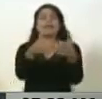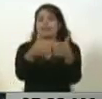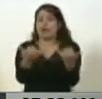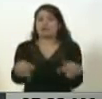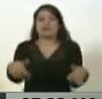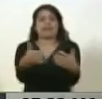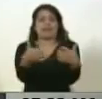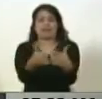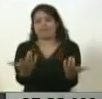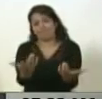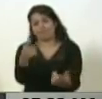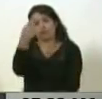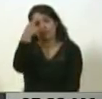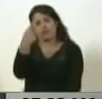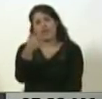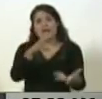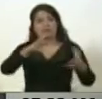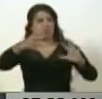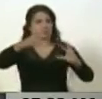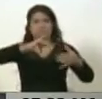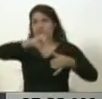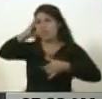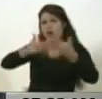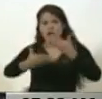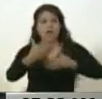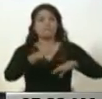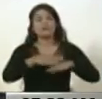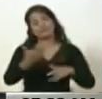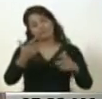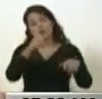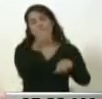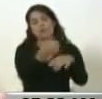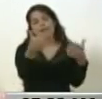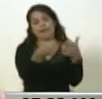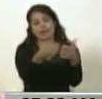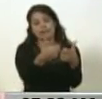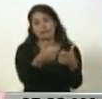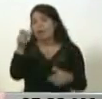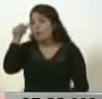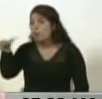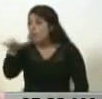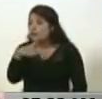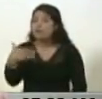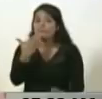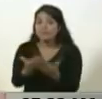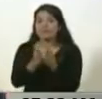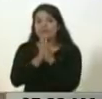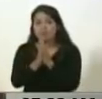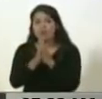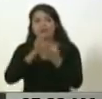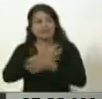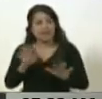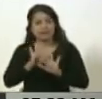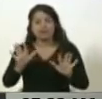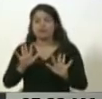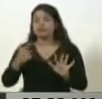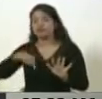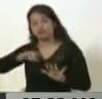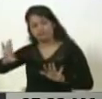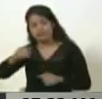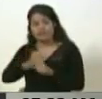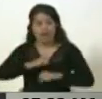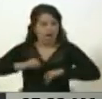pues eso genera estas distorsiones. El pueblo aspira que de manera inmediata tengamos la respuesta, y para eso es necesario la